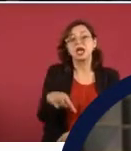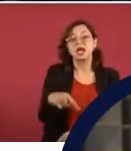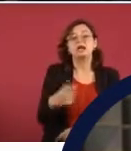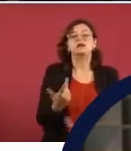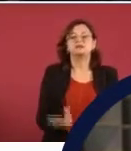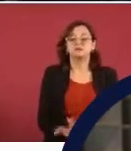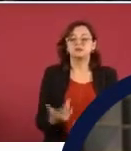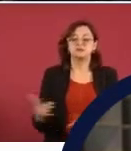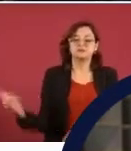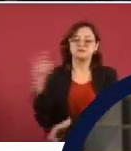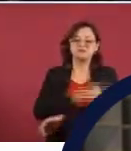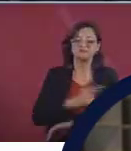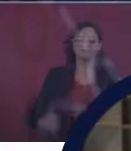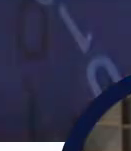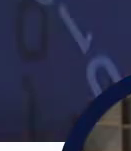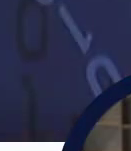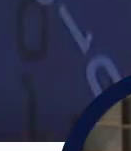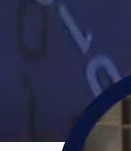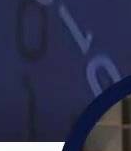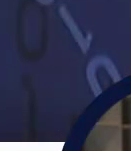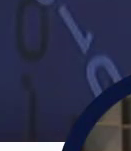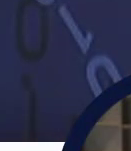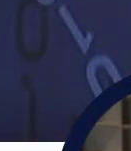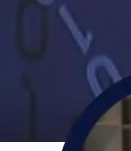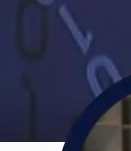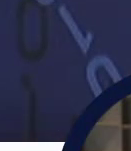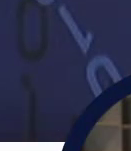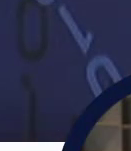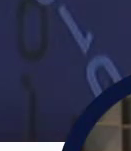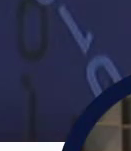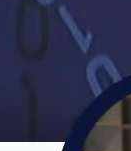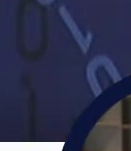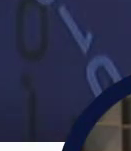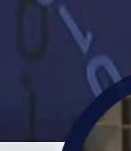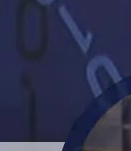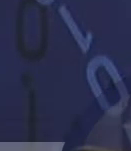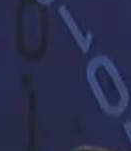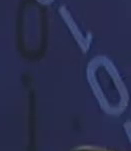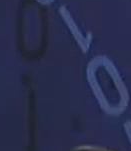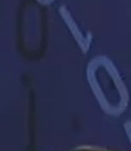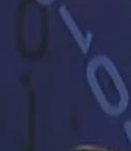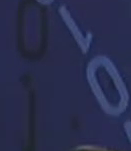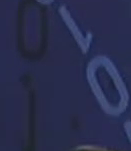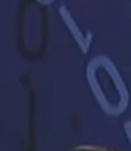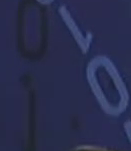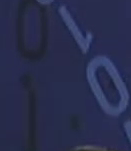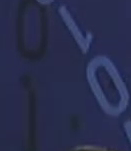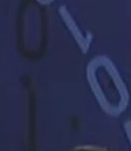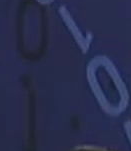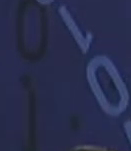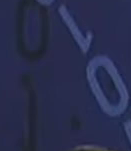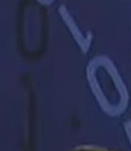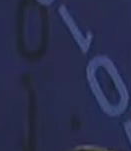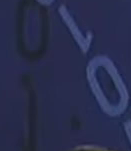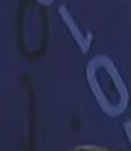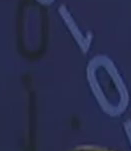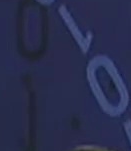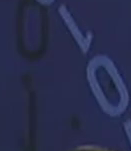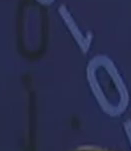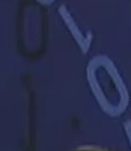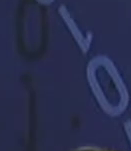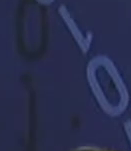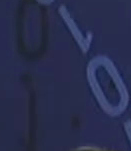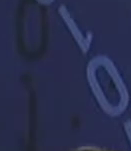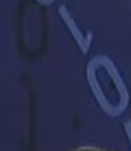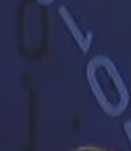todo el sexenio. Muy bien, gracias doctor, como siempre, y estamos en contacto. Hasta luego, con mucho gusto. Buenos días, corte y vuelvo con consulta. Mitofsky, ¿cómo